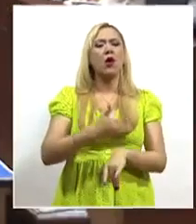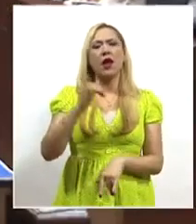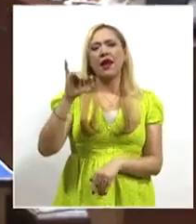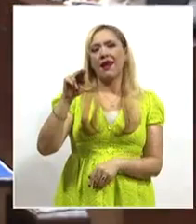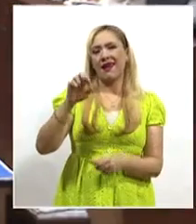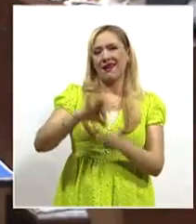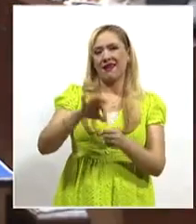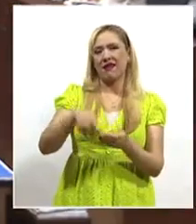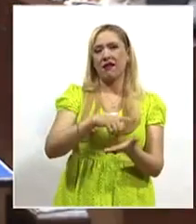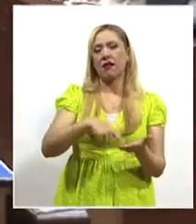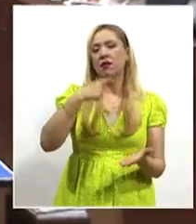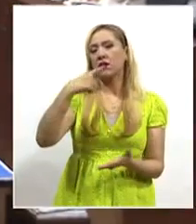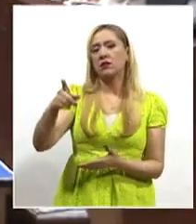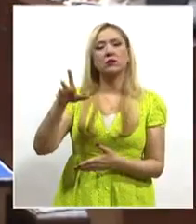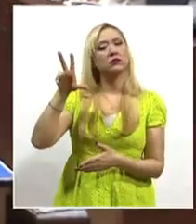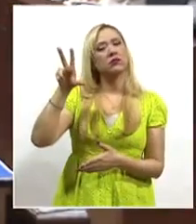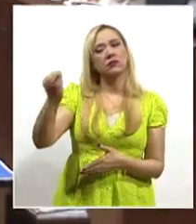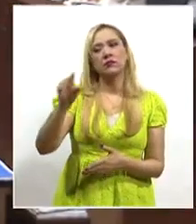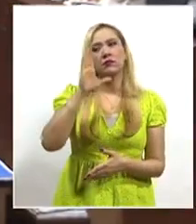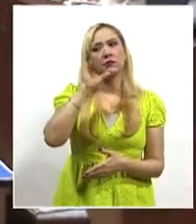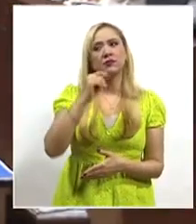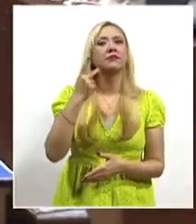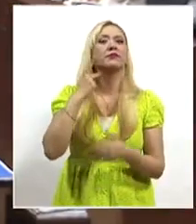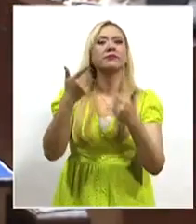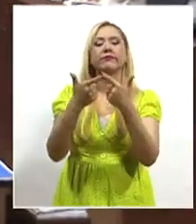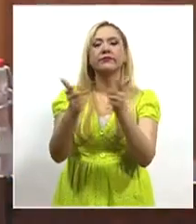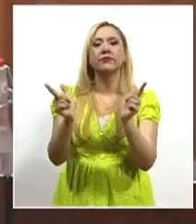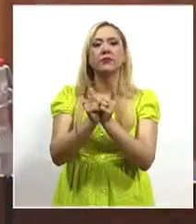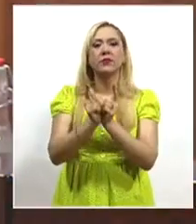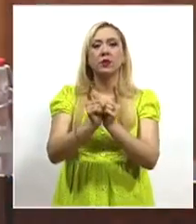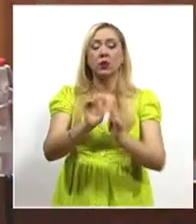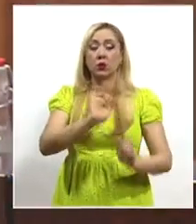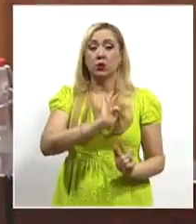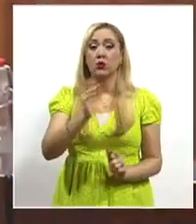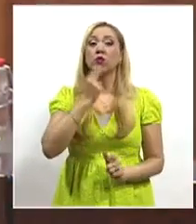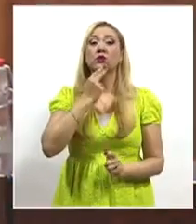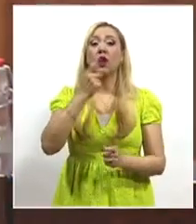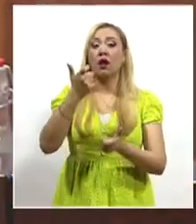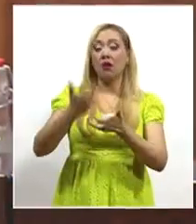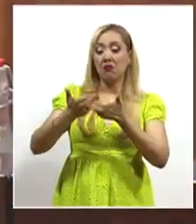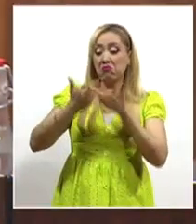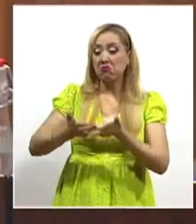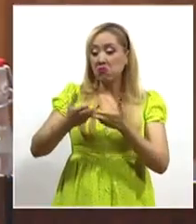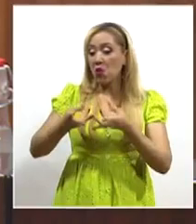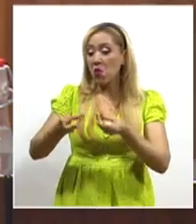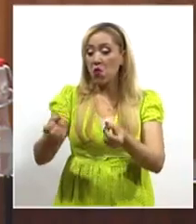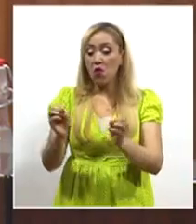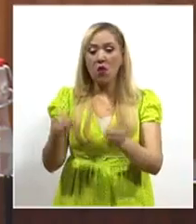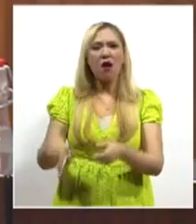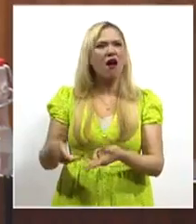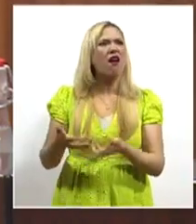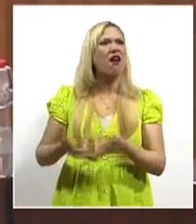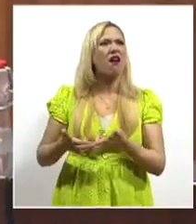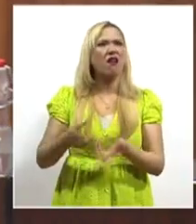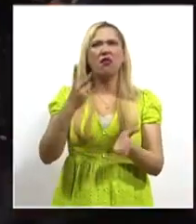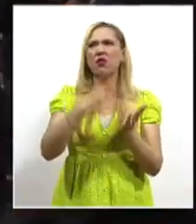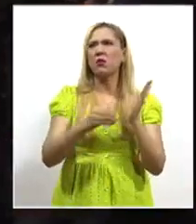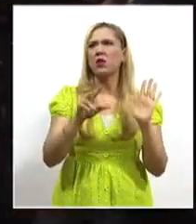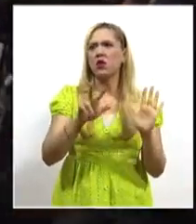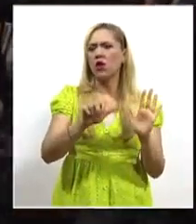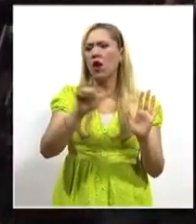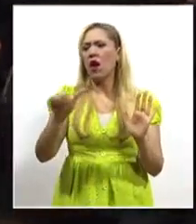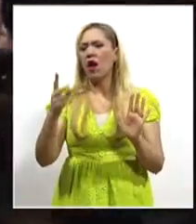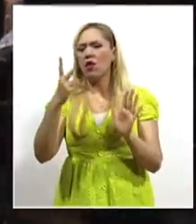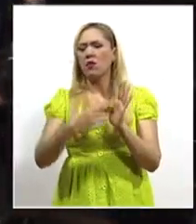en el que negó la posibilidad de que los partidos políticos pudieran usar los remanentes de los ejercicios de 2018 a 2021 en